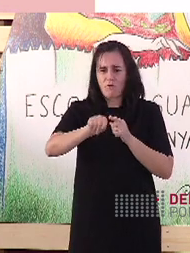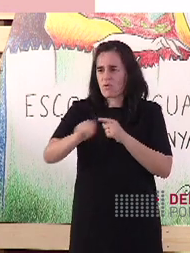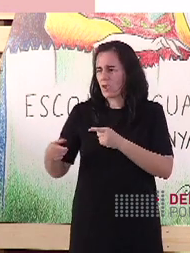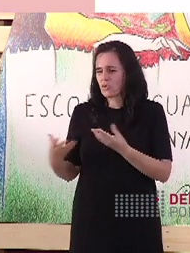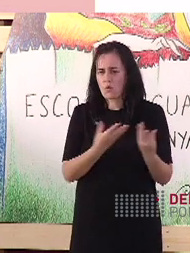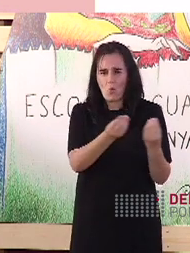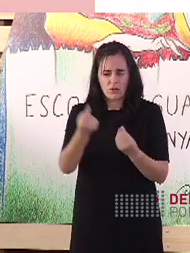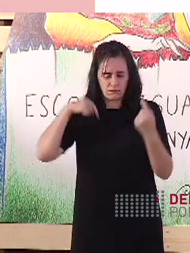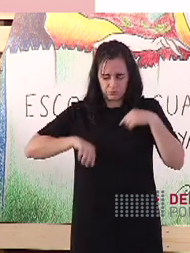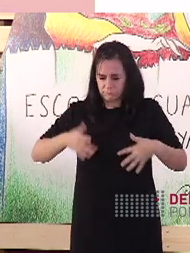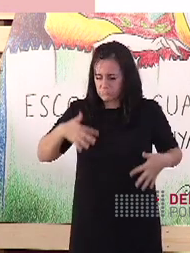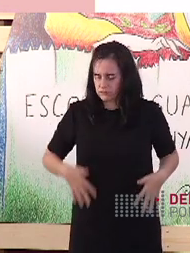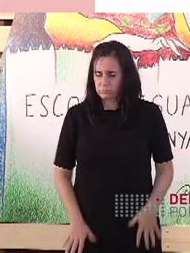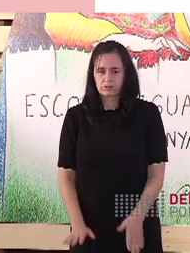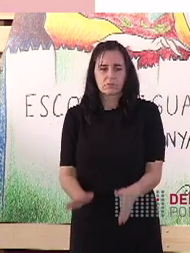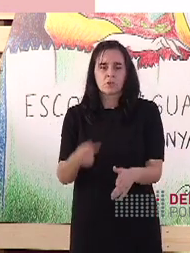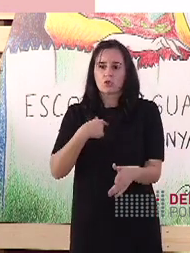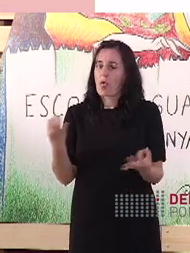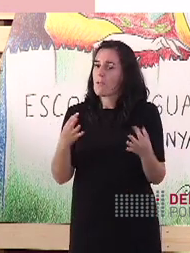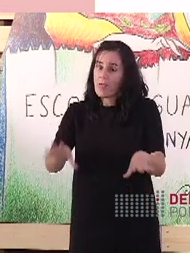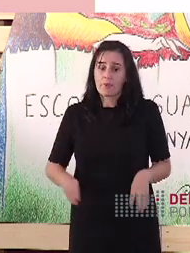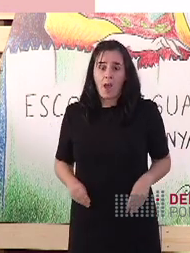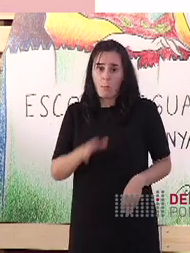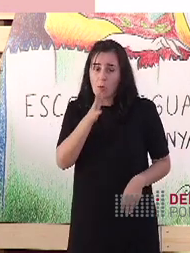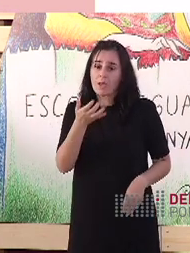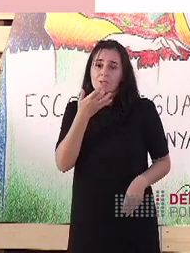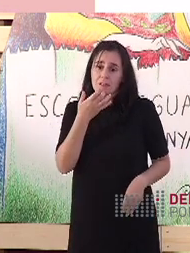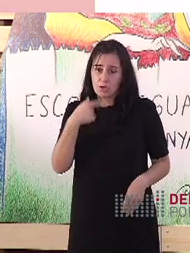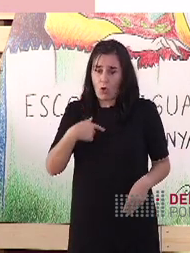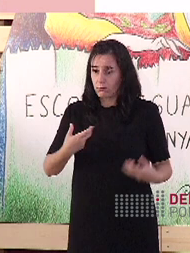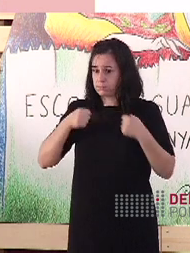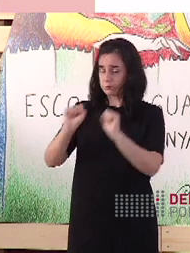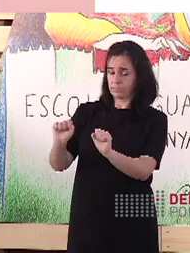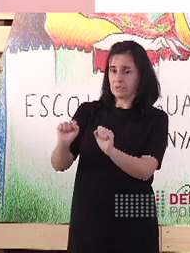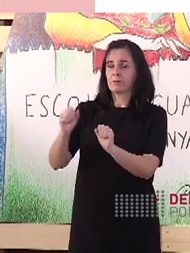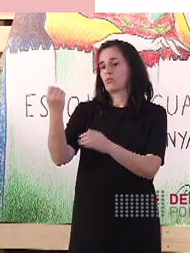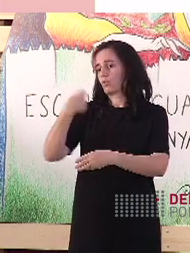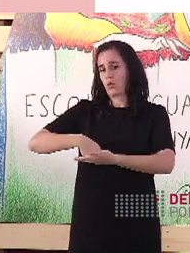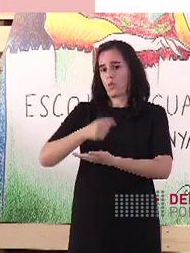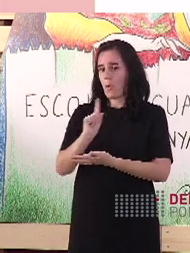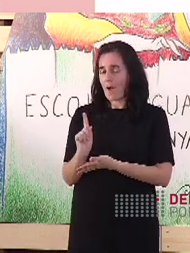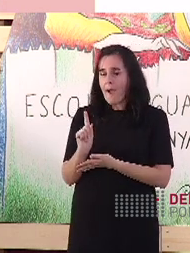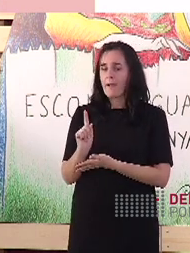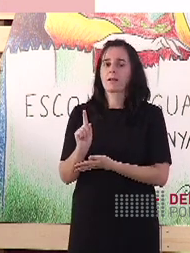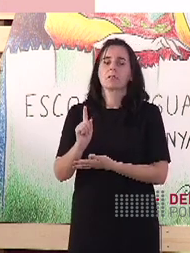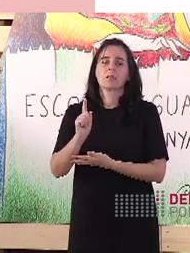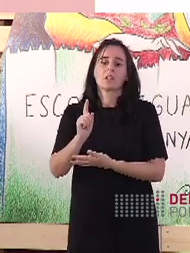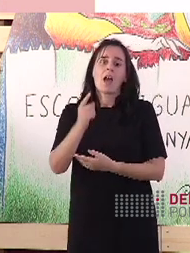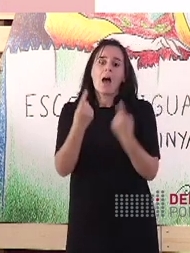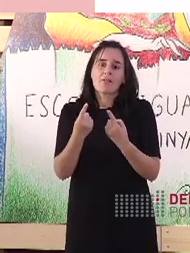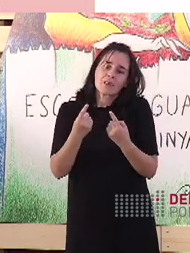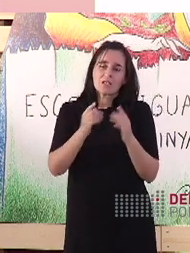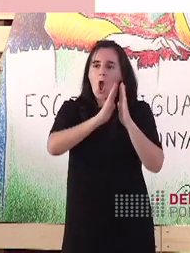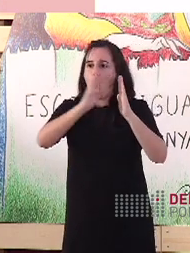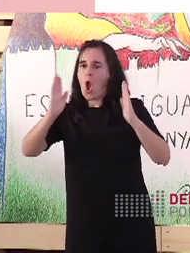le apeteciera y yo debía aceptarlo porque de lo contrario no me pagaban. En ocasiones, estando en el rodaje, el productor cambiaba el orden de la escena